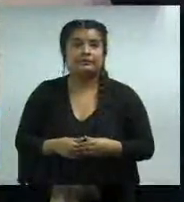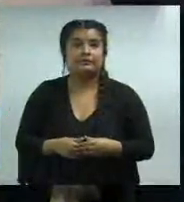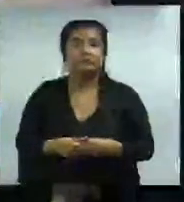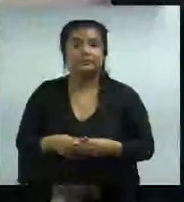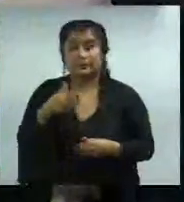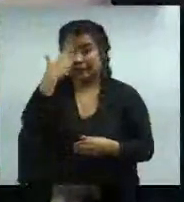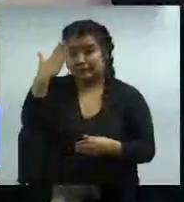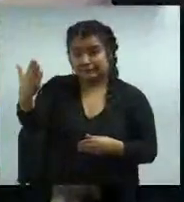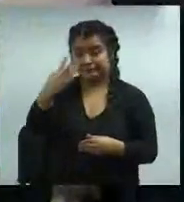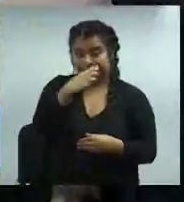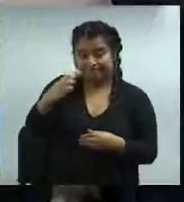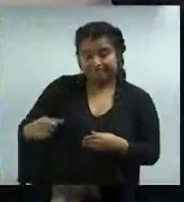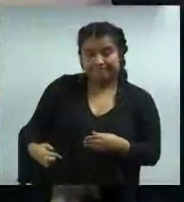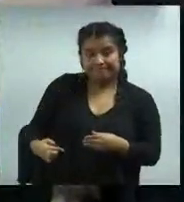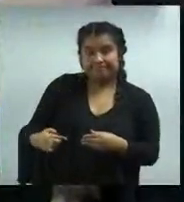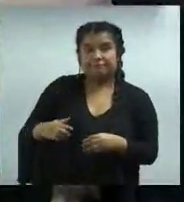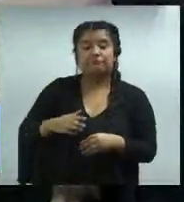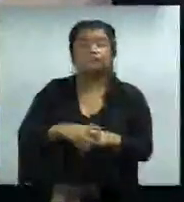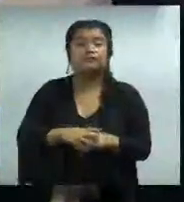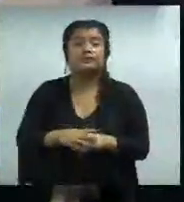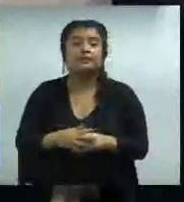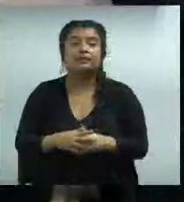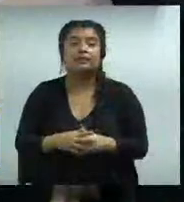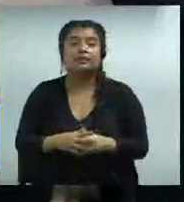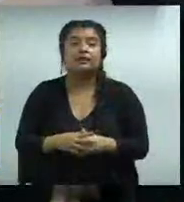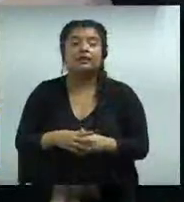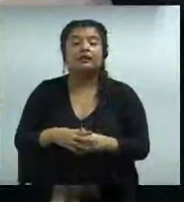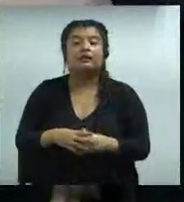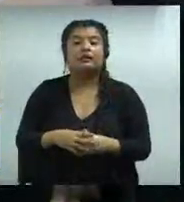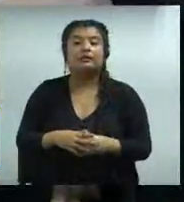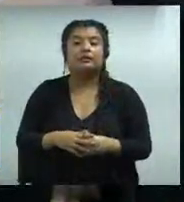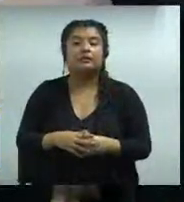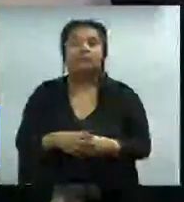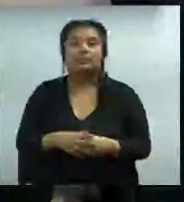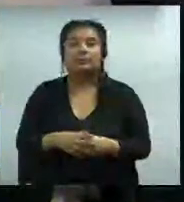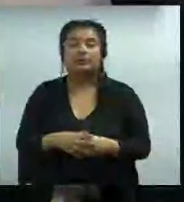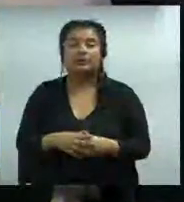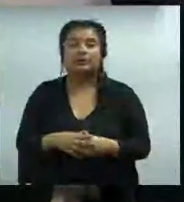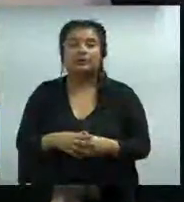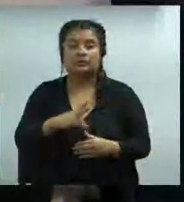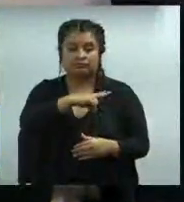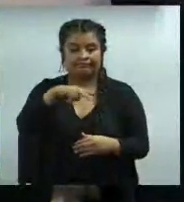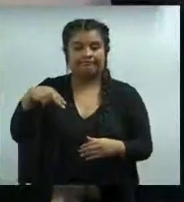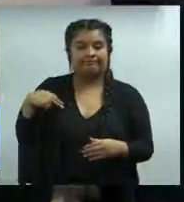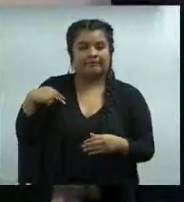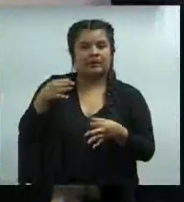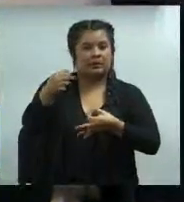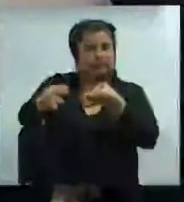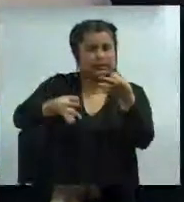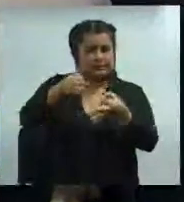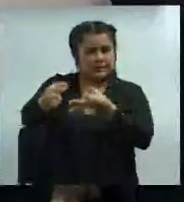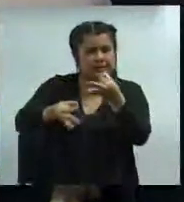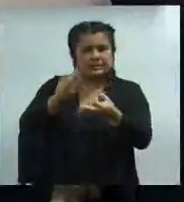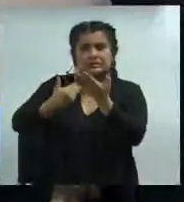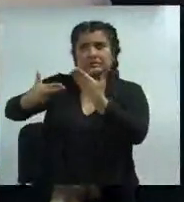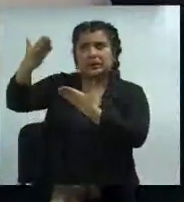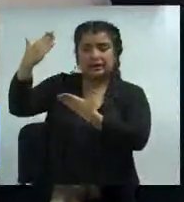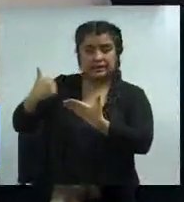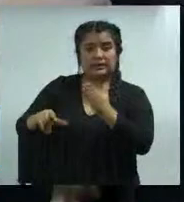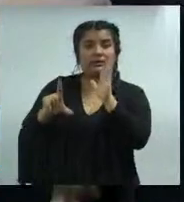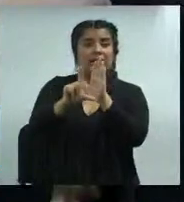Gracias, presidente. Sí, para hacer una reseña de lo que ha venido pasando con la